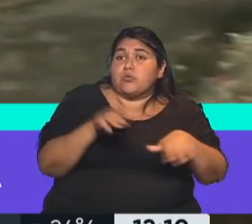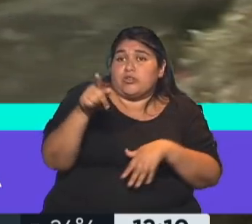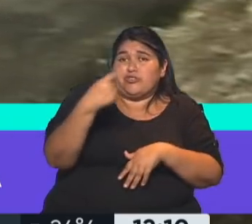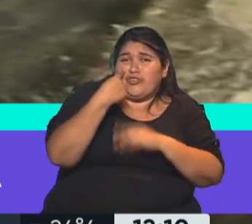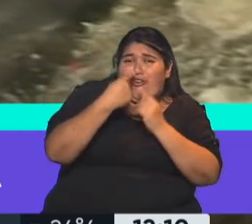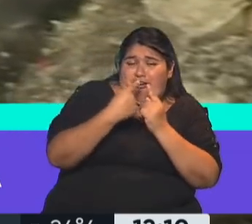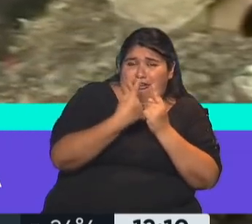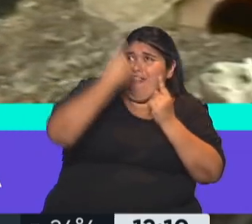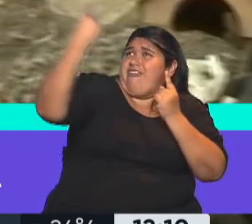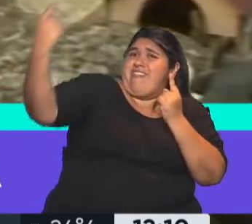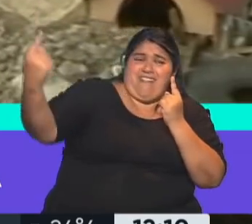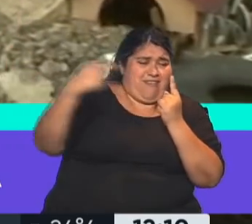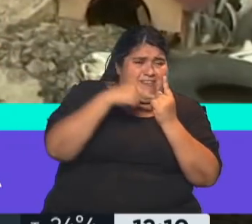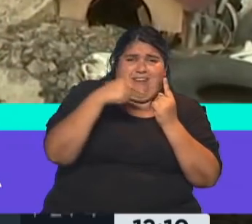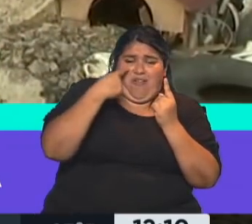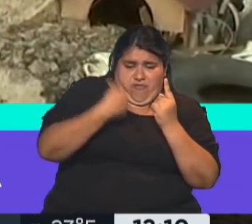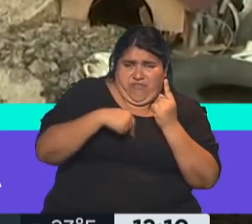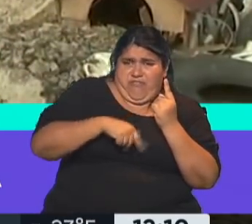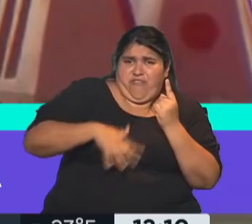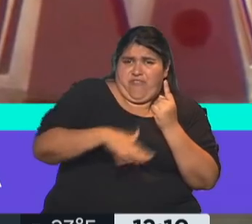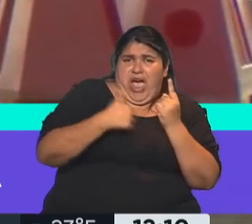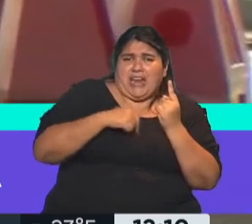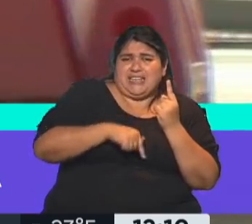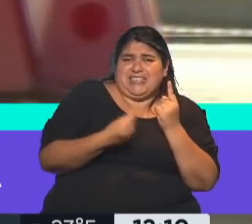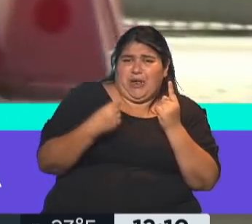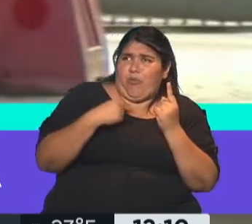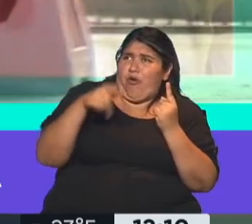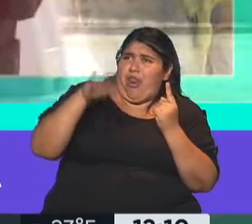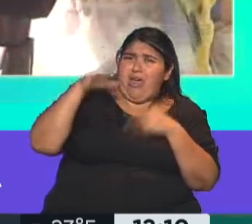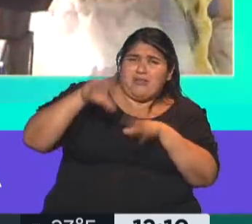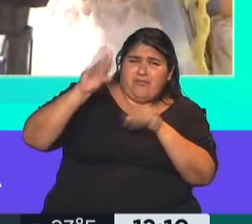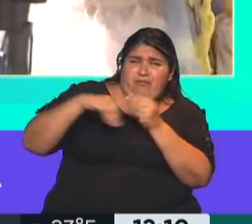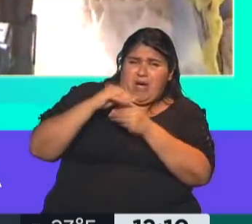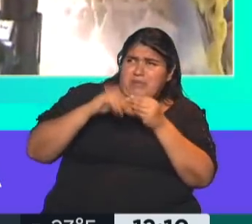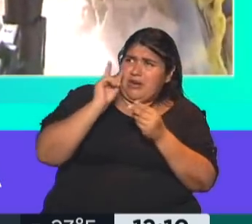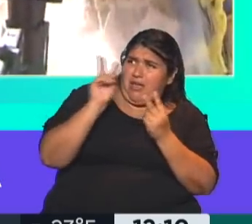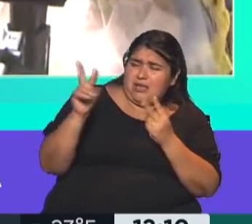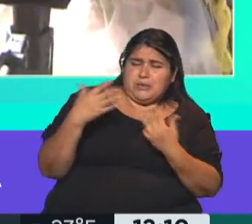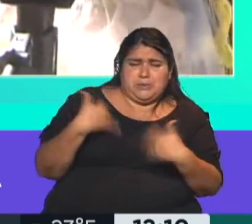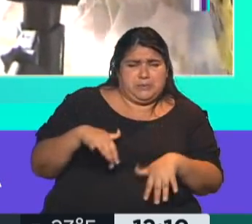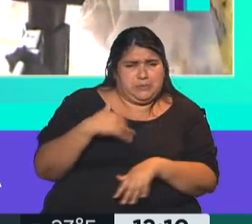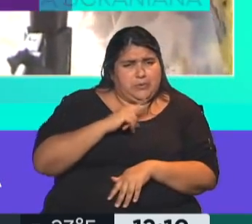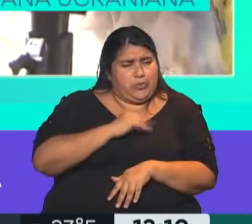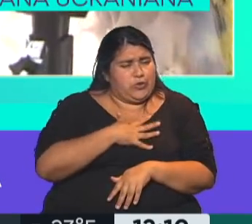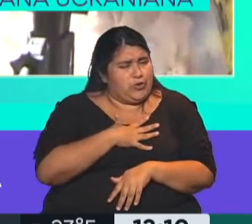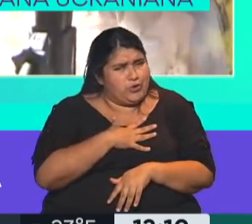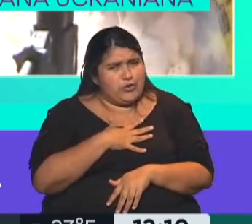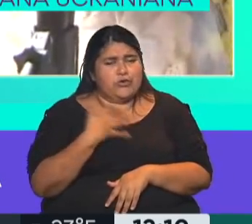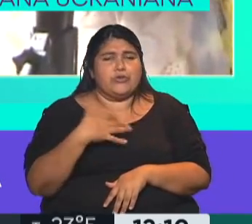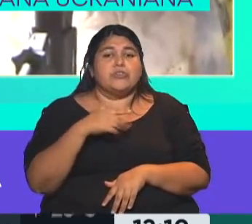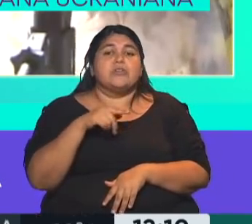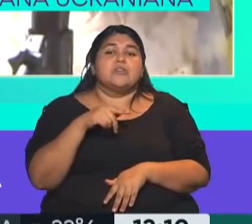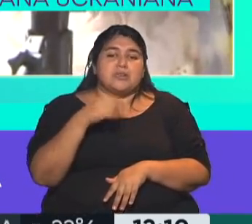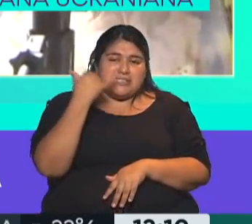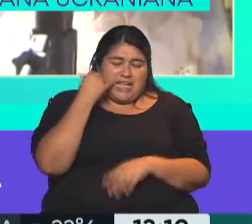otro lado del mundo, desde la Argentina, teniendo a todos tus seres queridos allá? La verdad que es un dolor muy, muy, muy grande. Ya